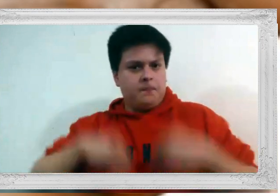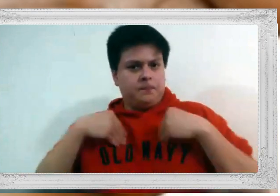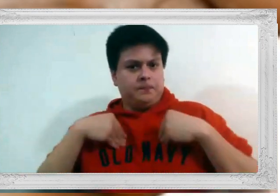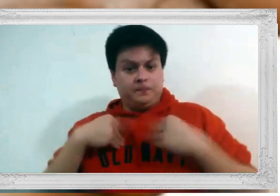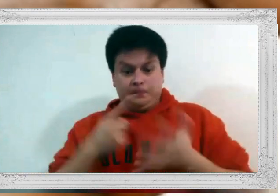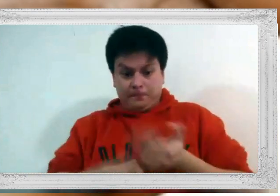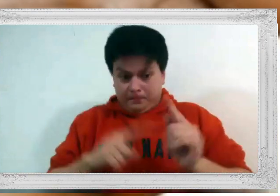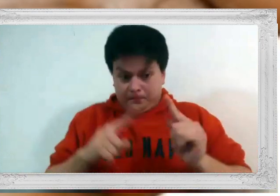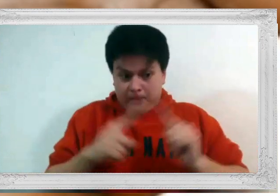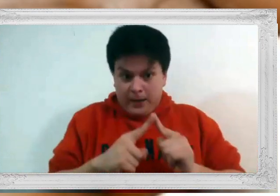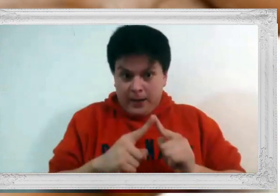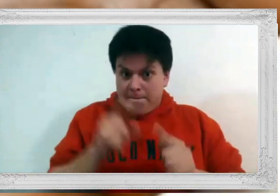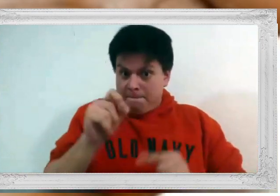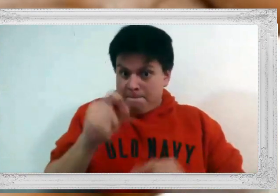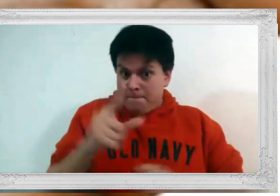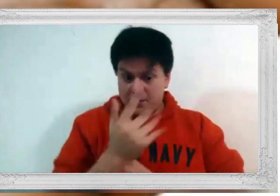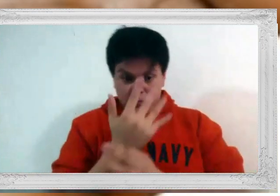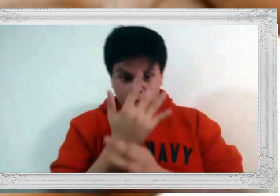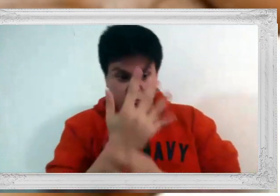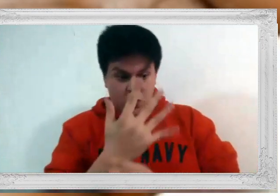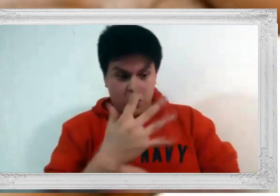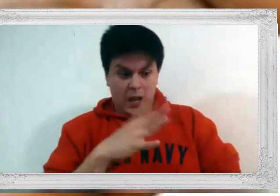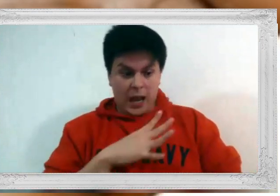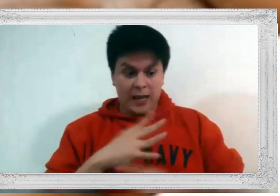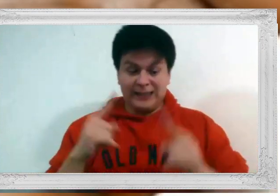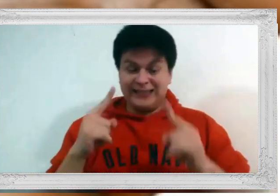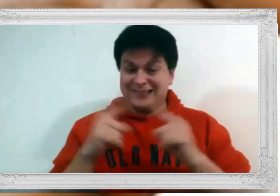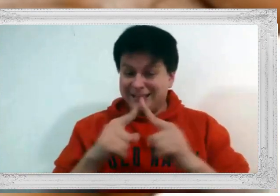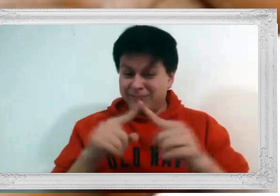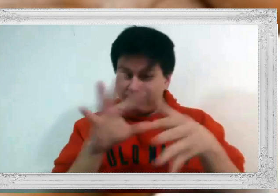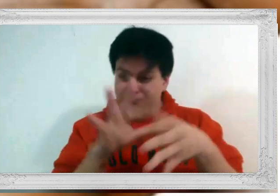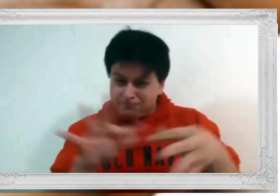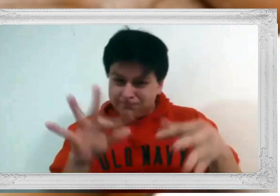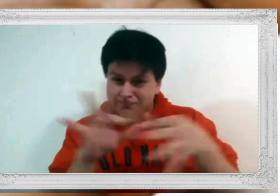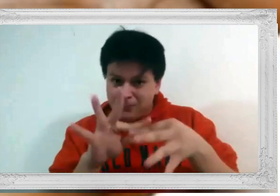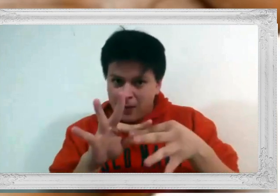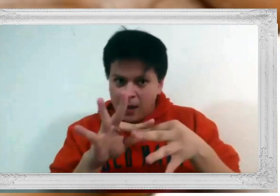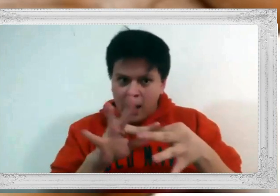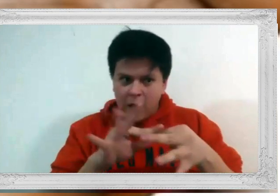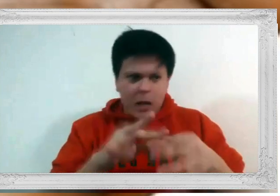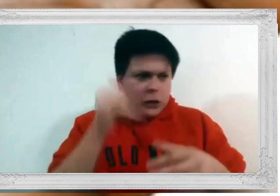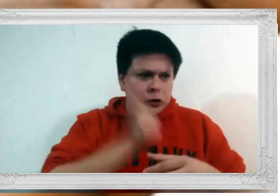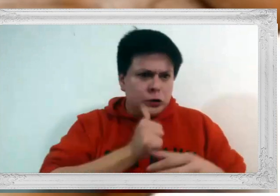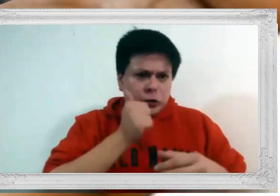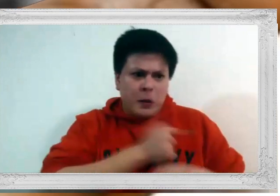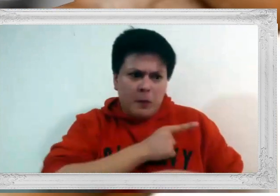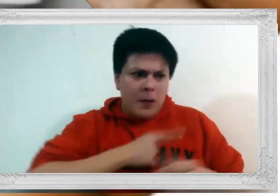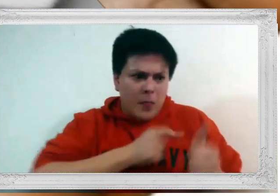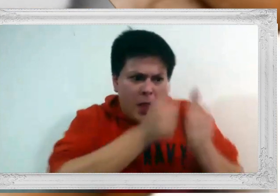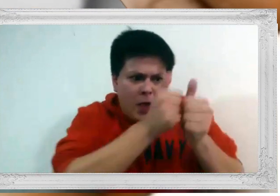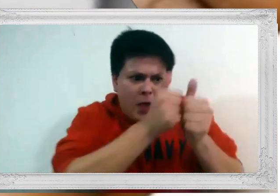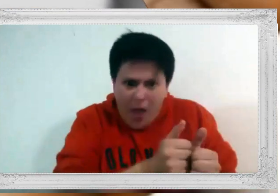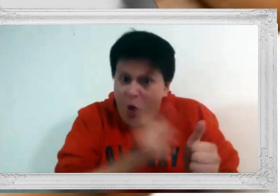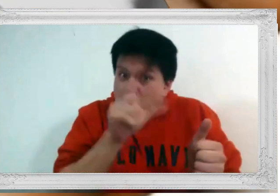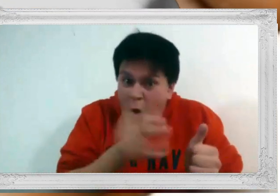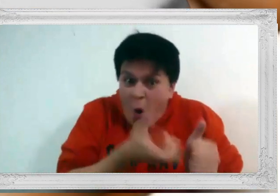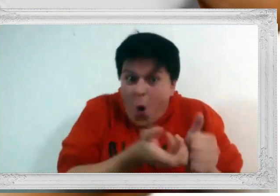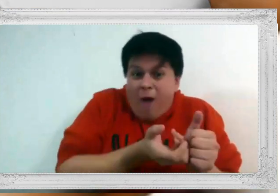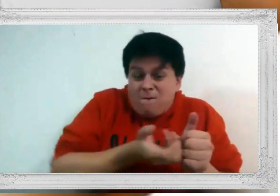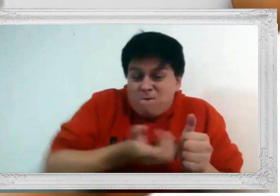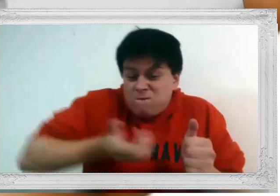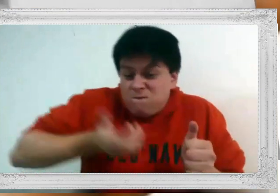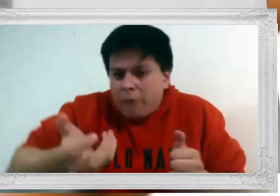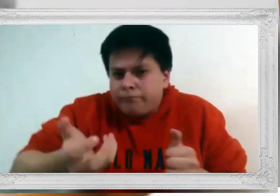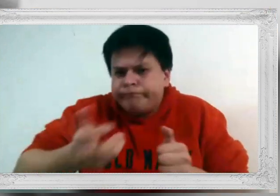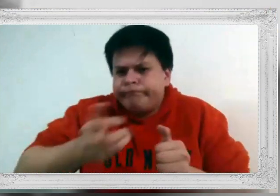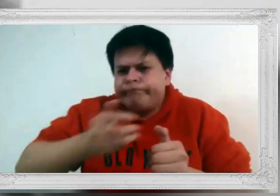el sentido de presentar a una iglesia desinstalada, despojada, voluntariamente empobrecida